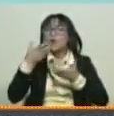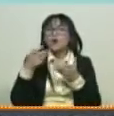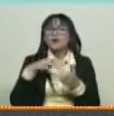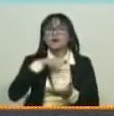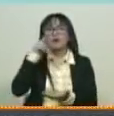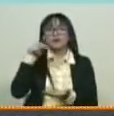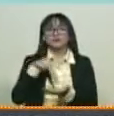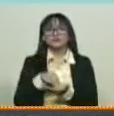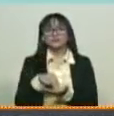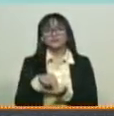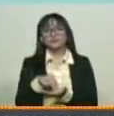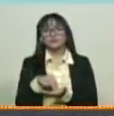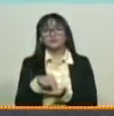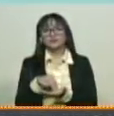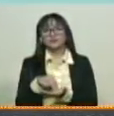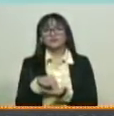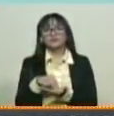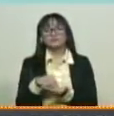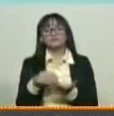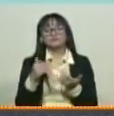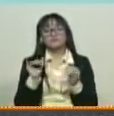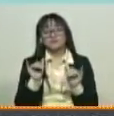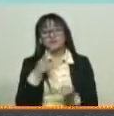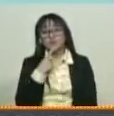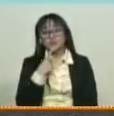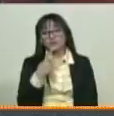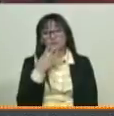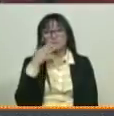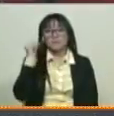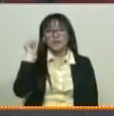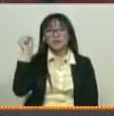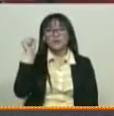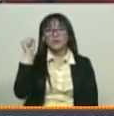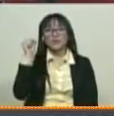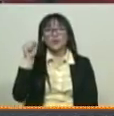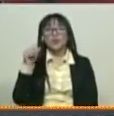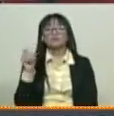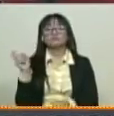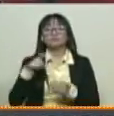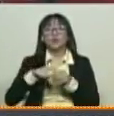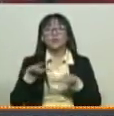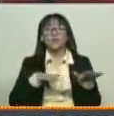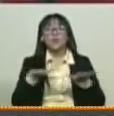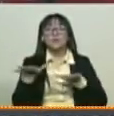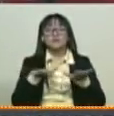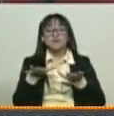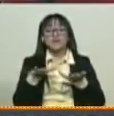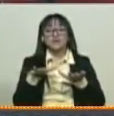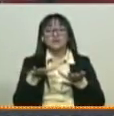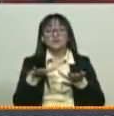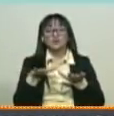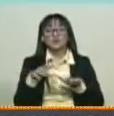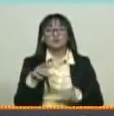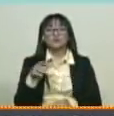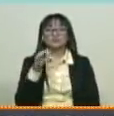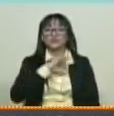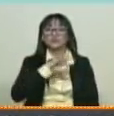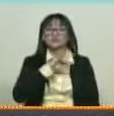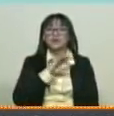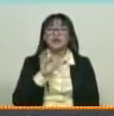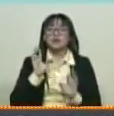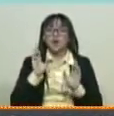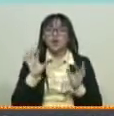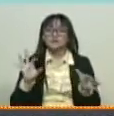que se ha sumado, como bien lo dijo el presidente Nicolás Maduro, a este gran movimiento de movimientos sociales. Vamos por la unión